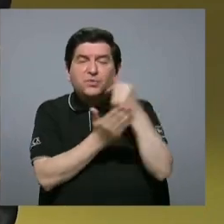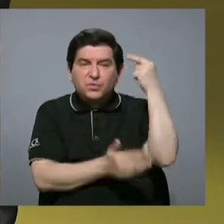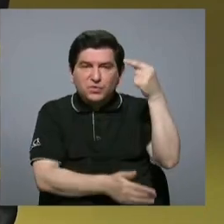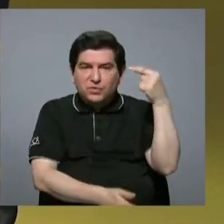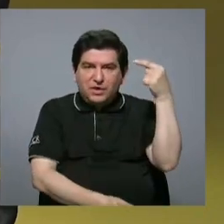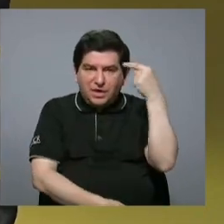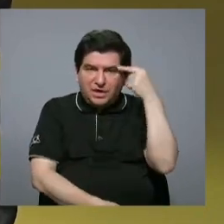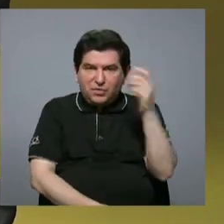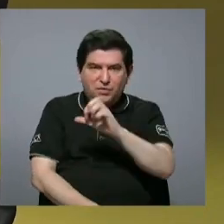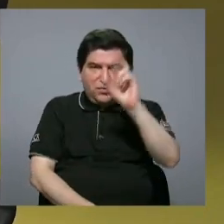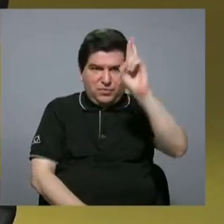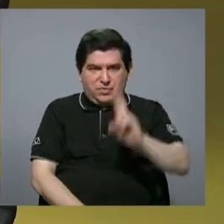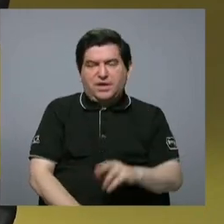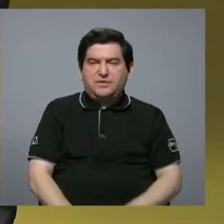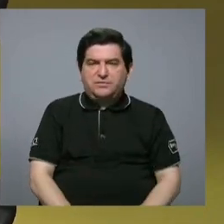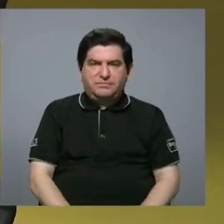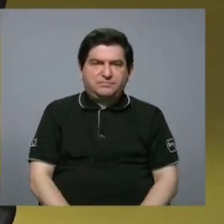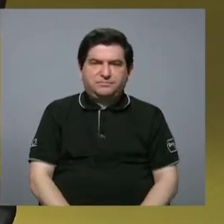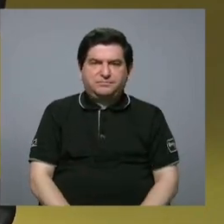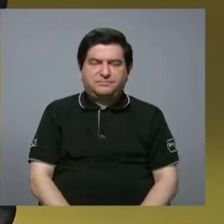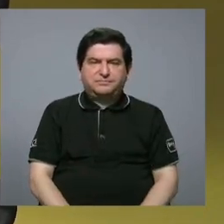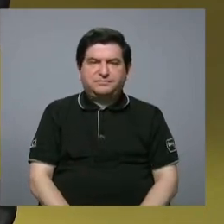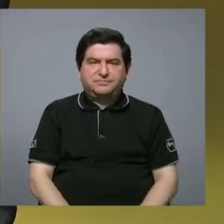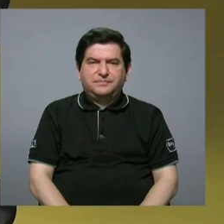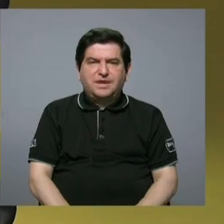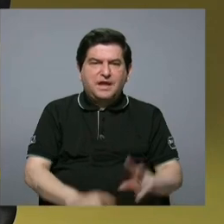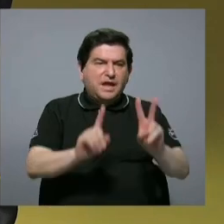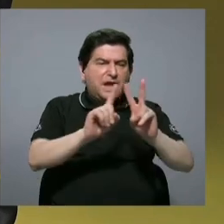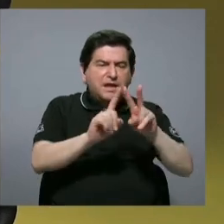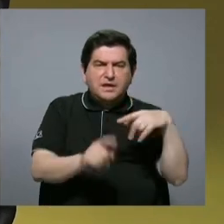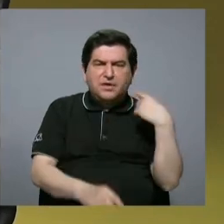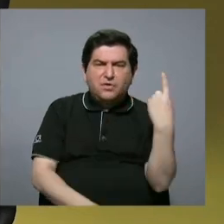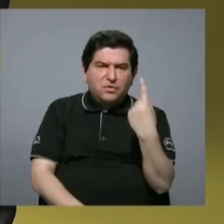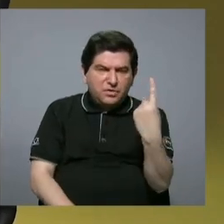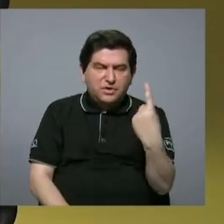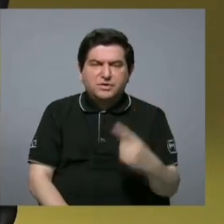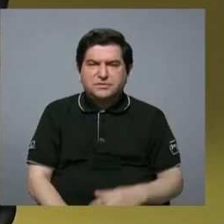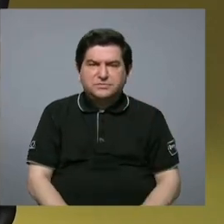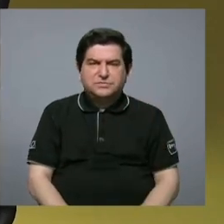gobierno de Costa Rica, porque resulta que en Nicoya solo había